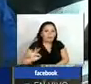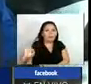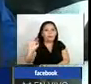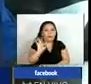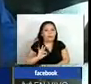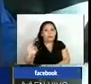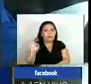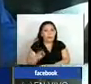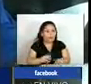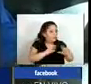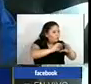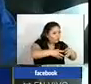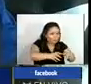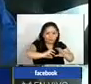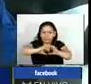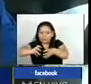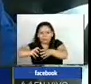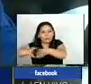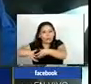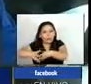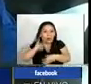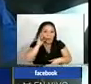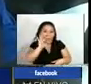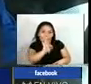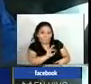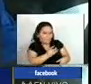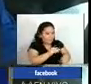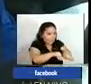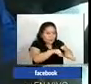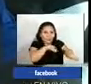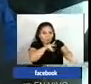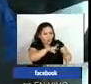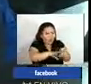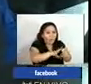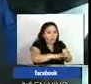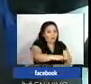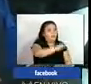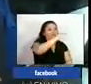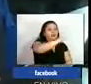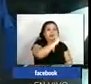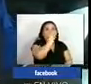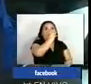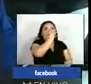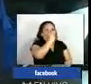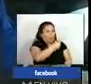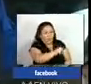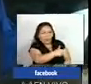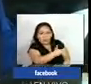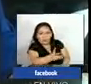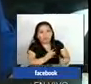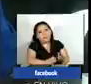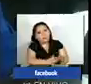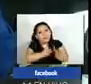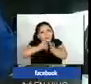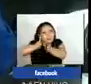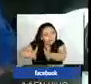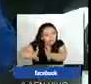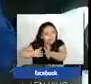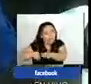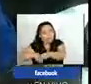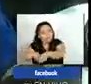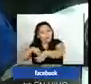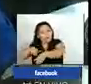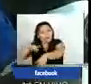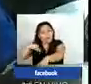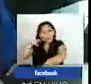separar los rubros y poner por un lado la gente que viene a recargar su oxígeno y todo lo demás con los otros rubros. Aparte, porque la